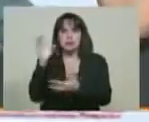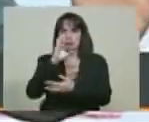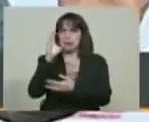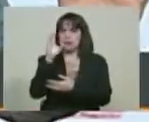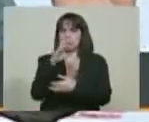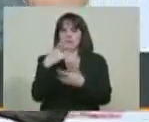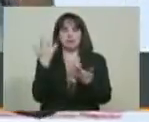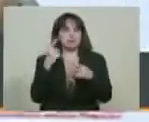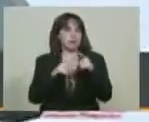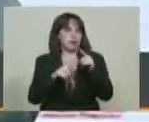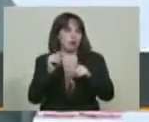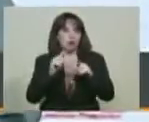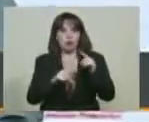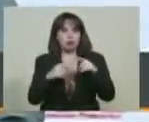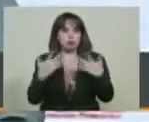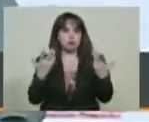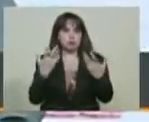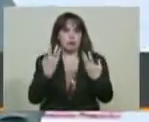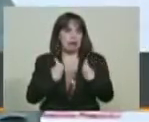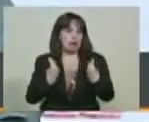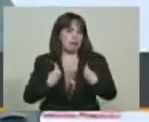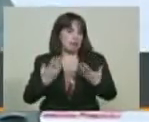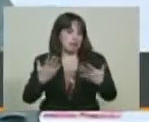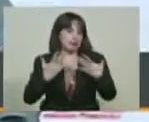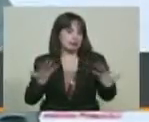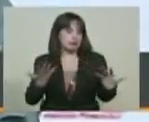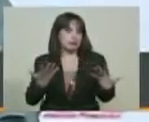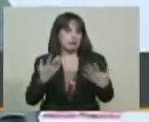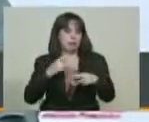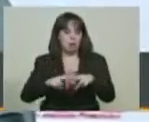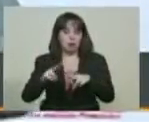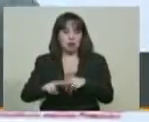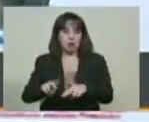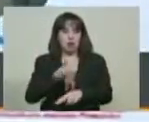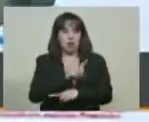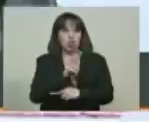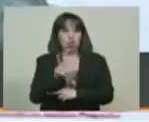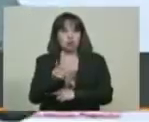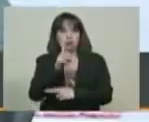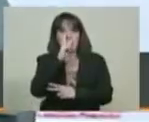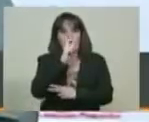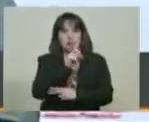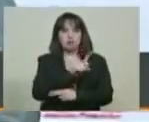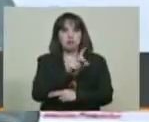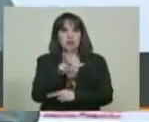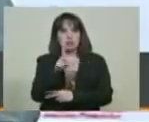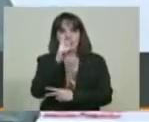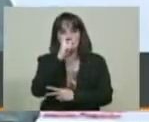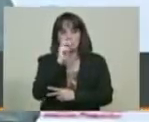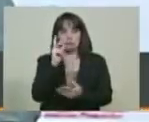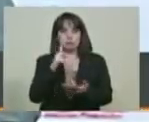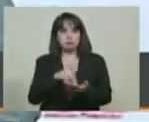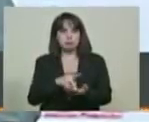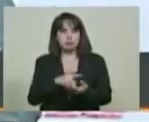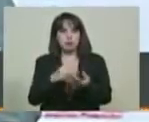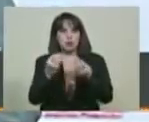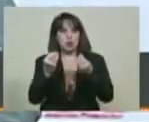Cosas, ¿verdad? Cosas de la vida. Y ya a los 12, 13 años me convertí en militante revolucionario.